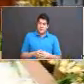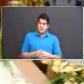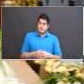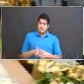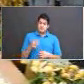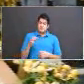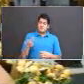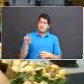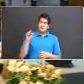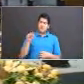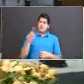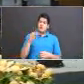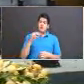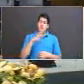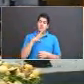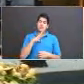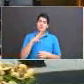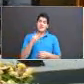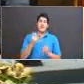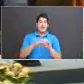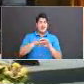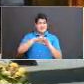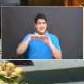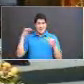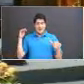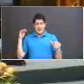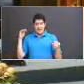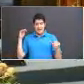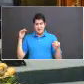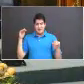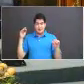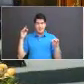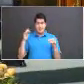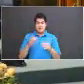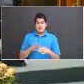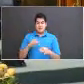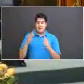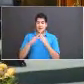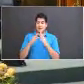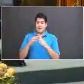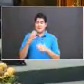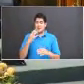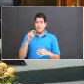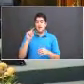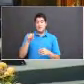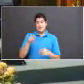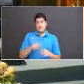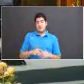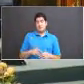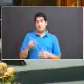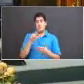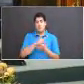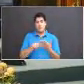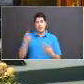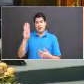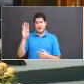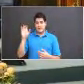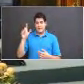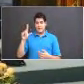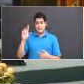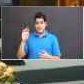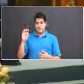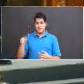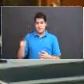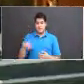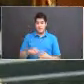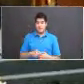Pero él no tenía que estar fuera de Betlehem, si su lugar era Betlehem. Que tenía que andar